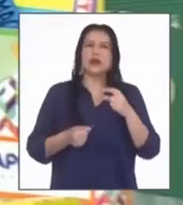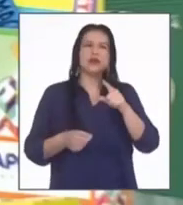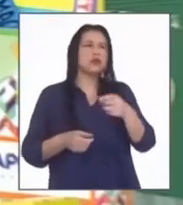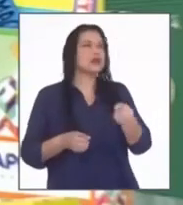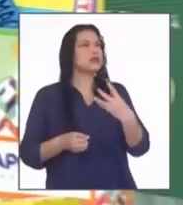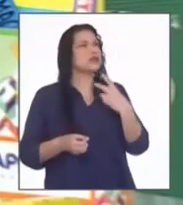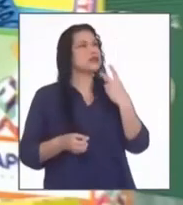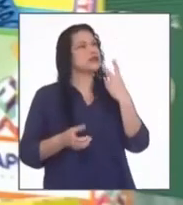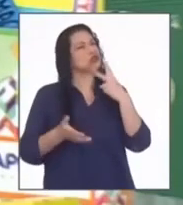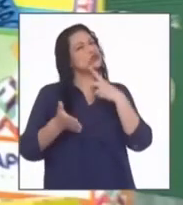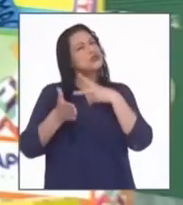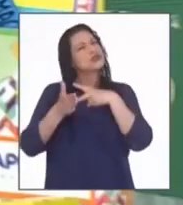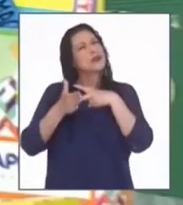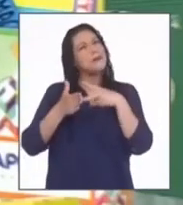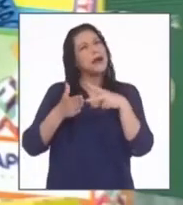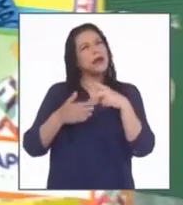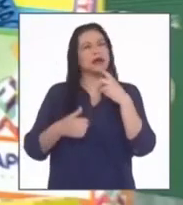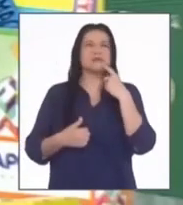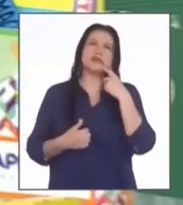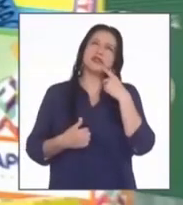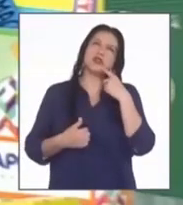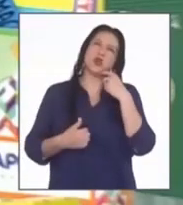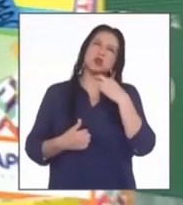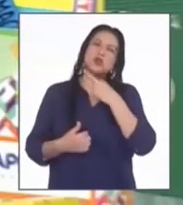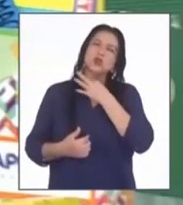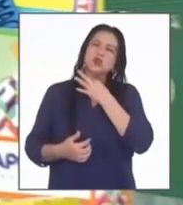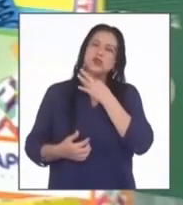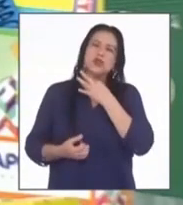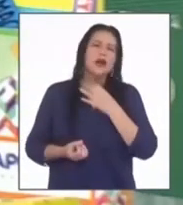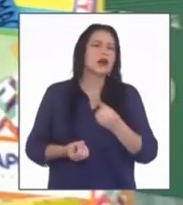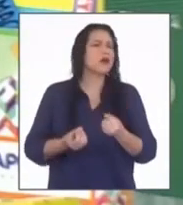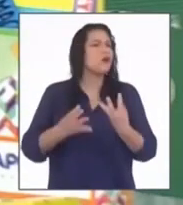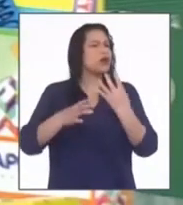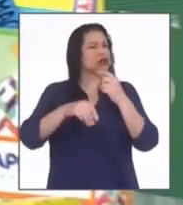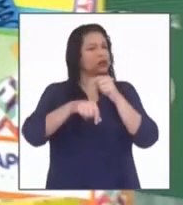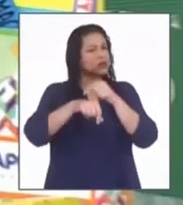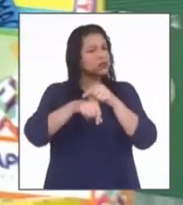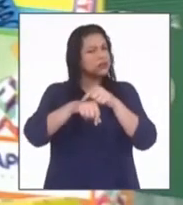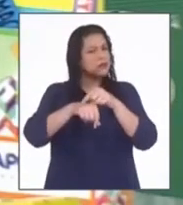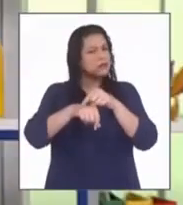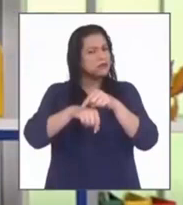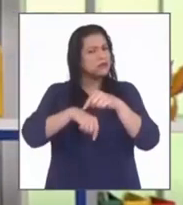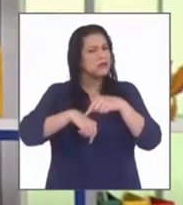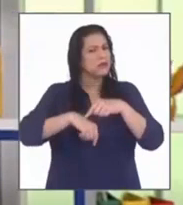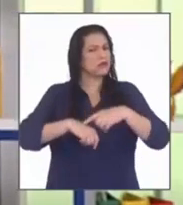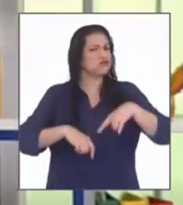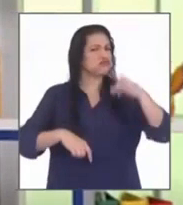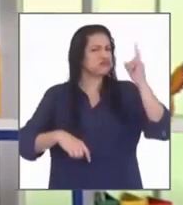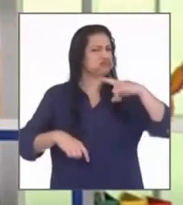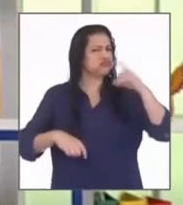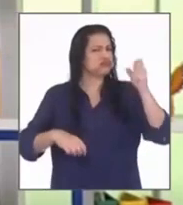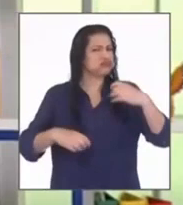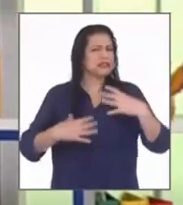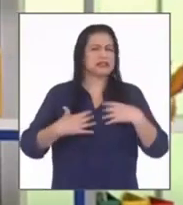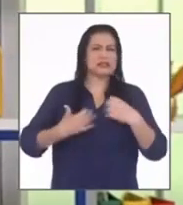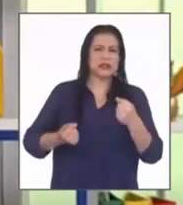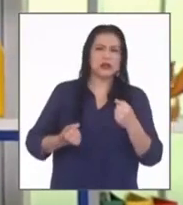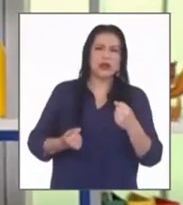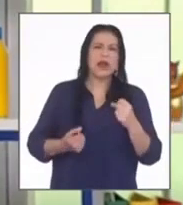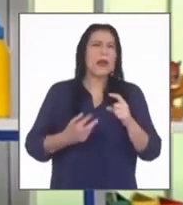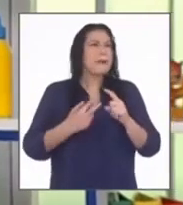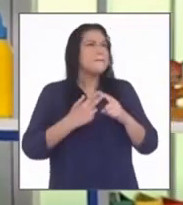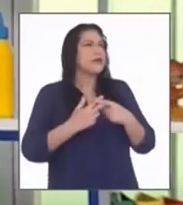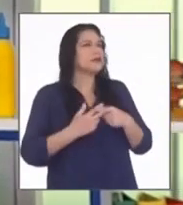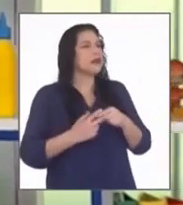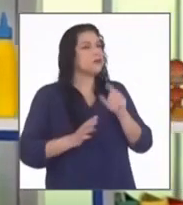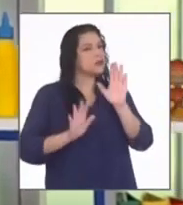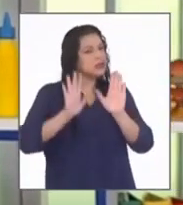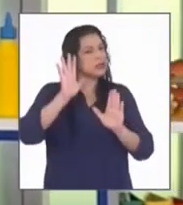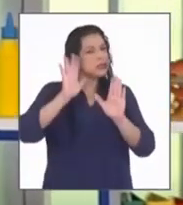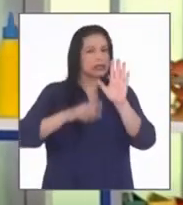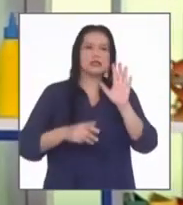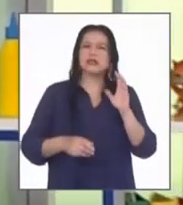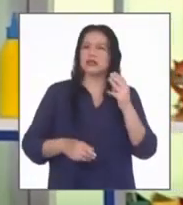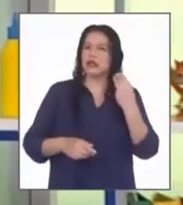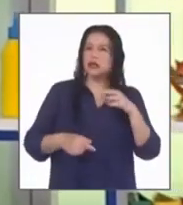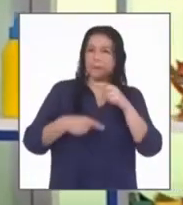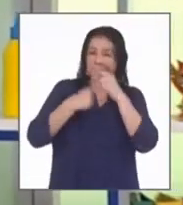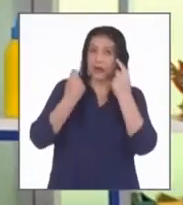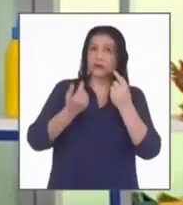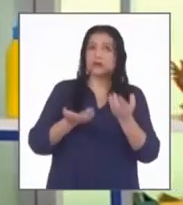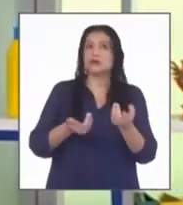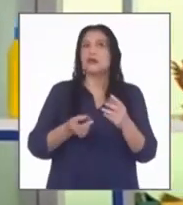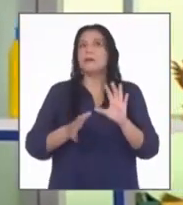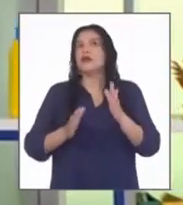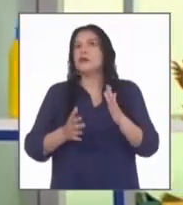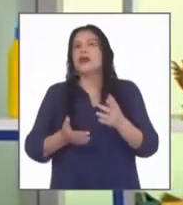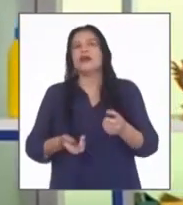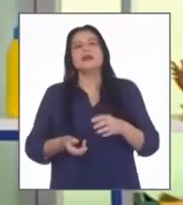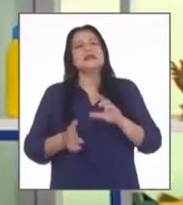semanas y me entró una curiosidad. ¿Cuánto tiempo llevamos en emergencia sanitaria? Creo que empezamos en la quincena de marzo. Algo más de 6